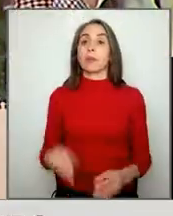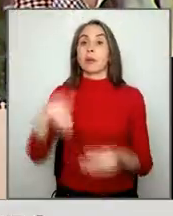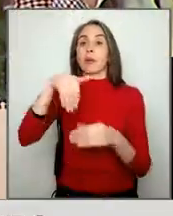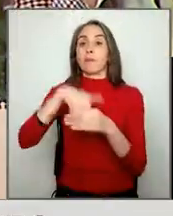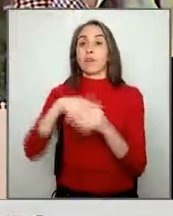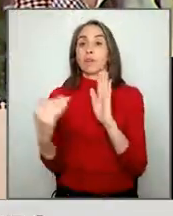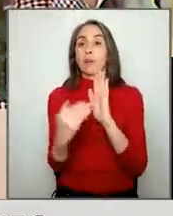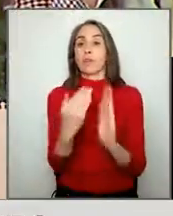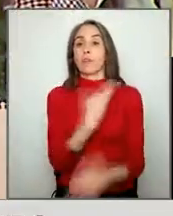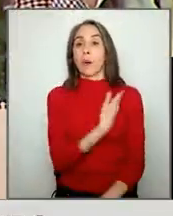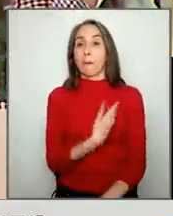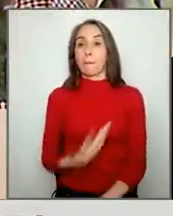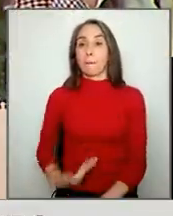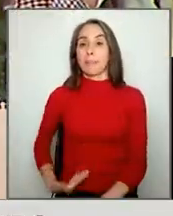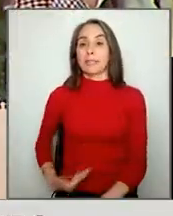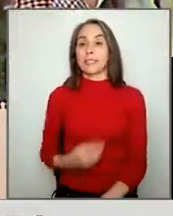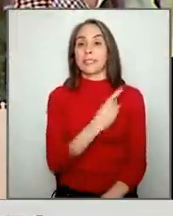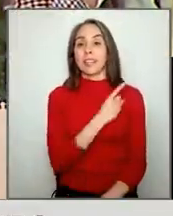diputado